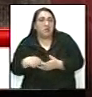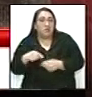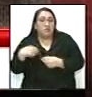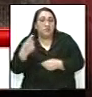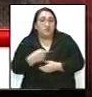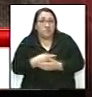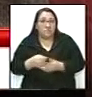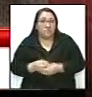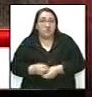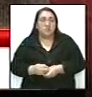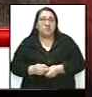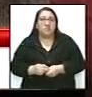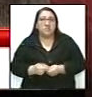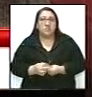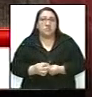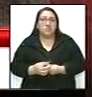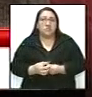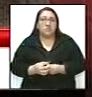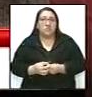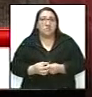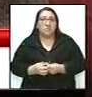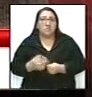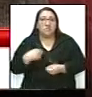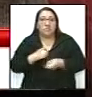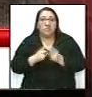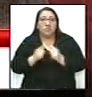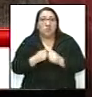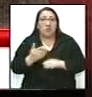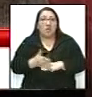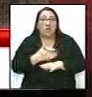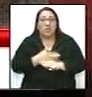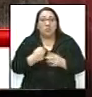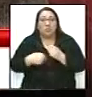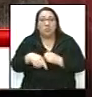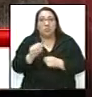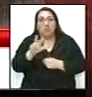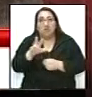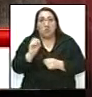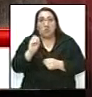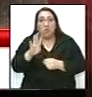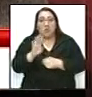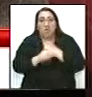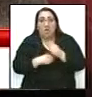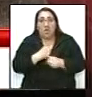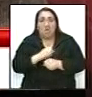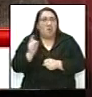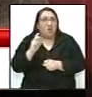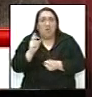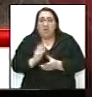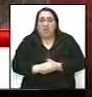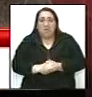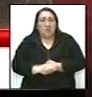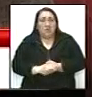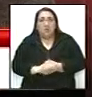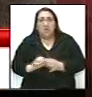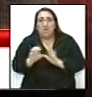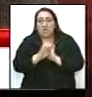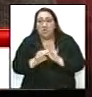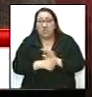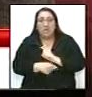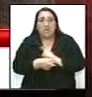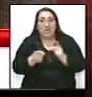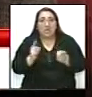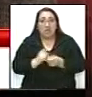próximas semanas, vamos a tener que cambiarlos seguramente durante los próximos 3 o 4 años. No es así. Una constitución se